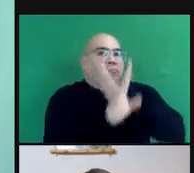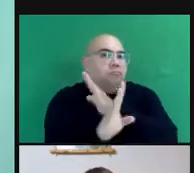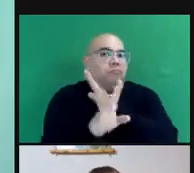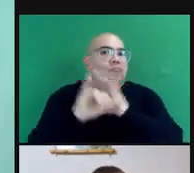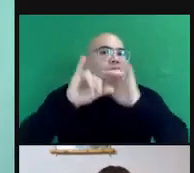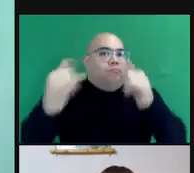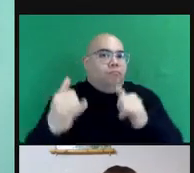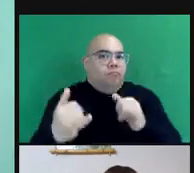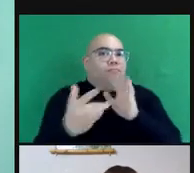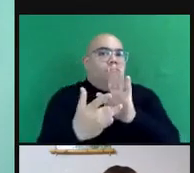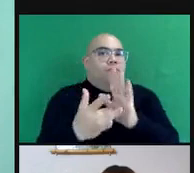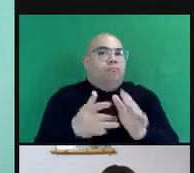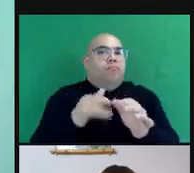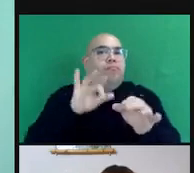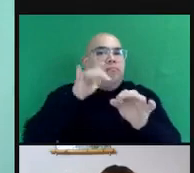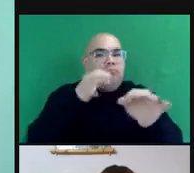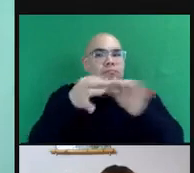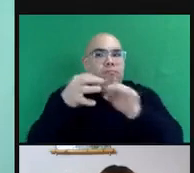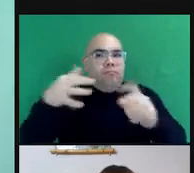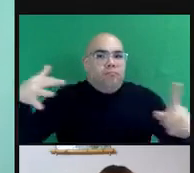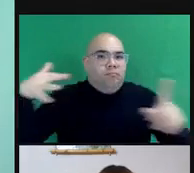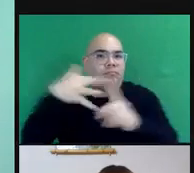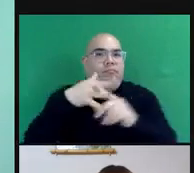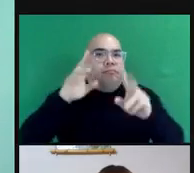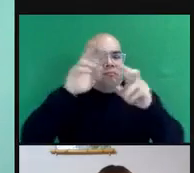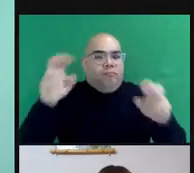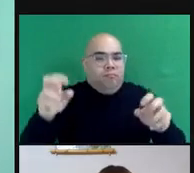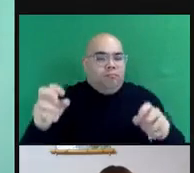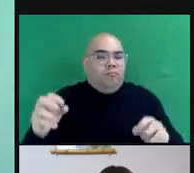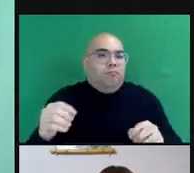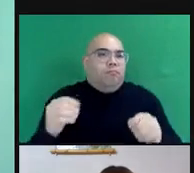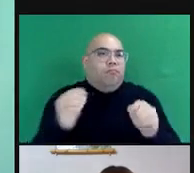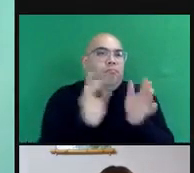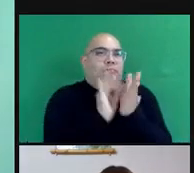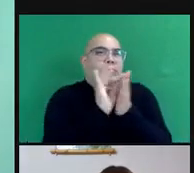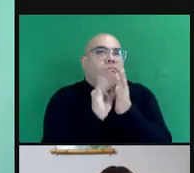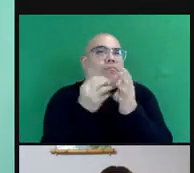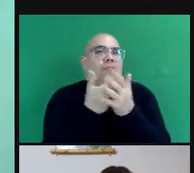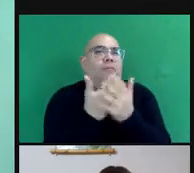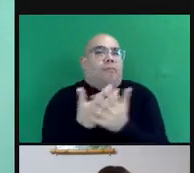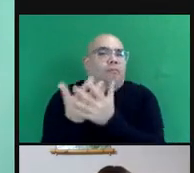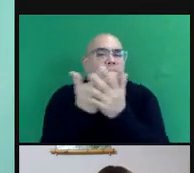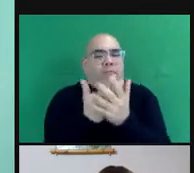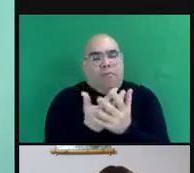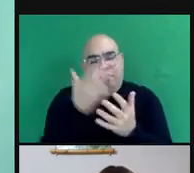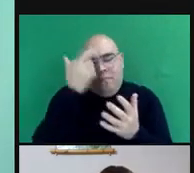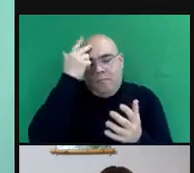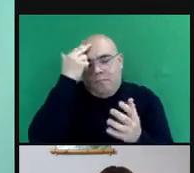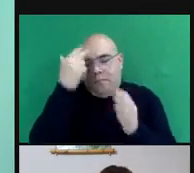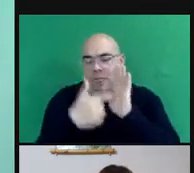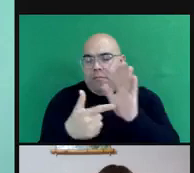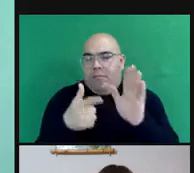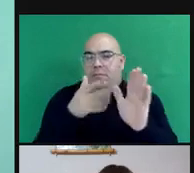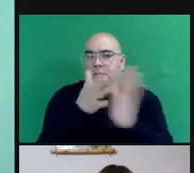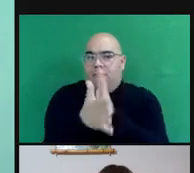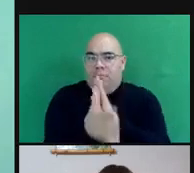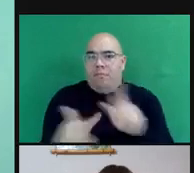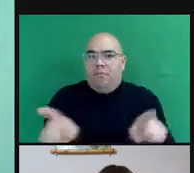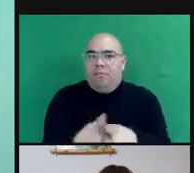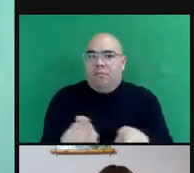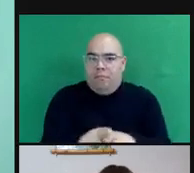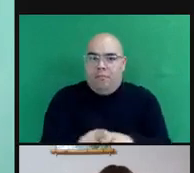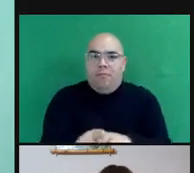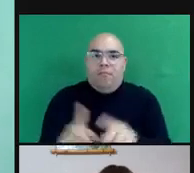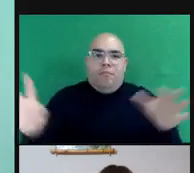impide inclusive la penetración de la humedad. Y lógicamente impide pues que penetren